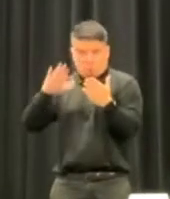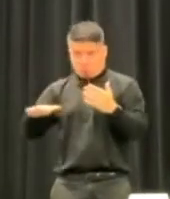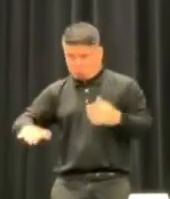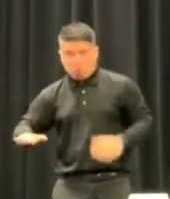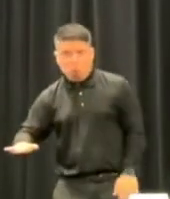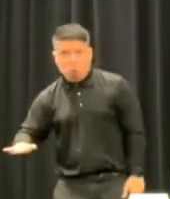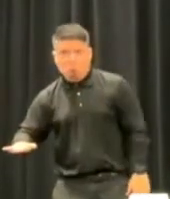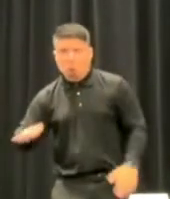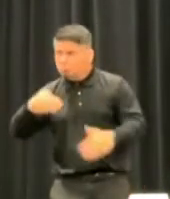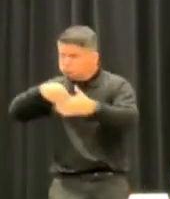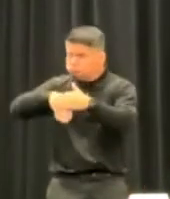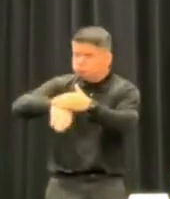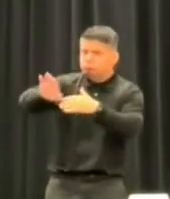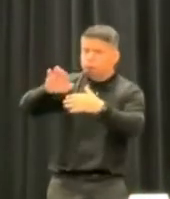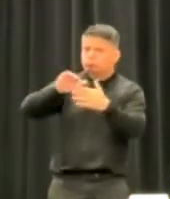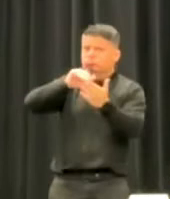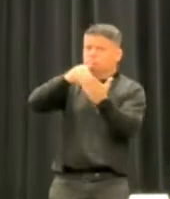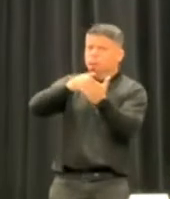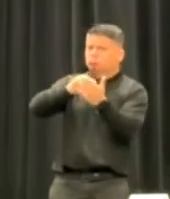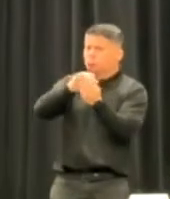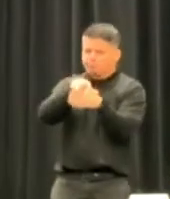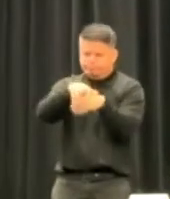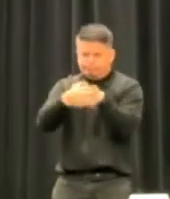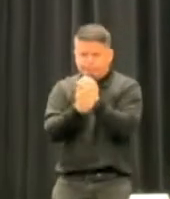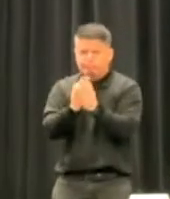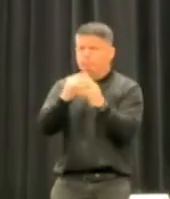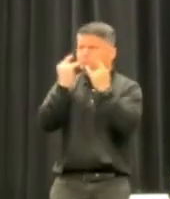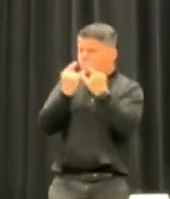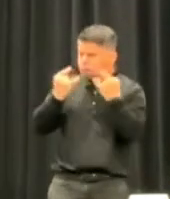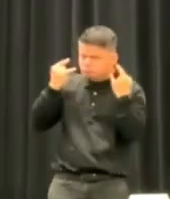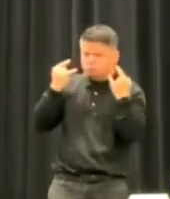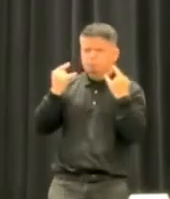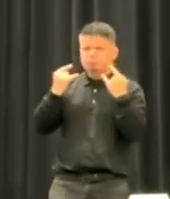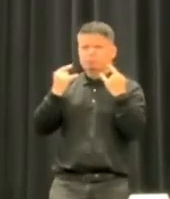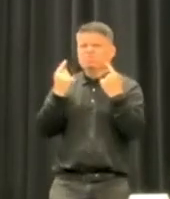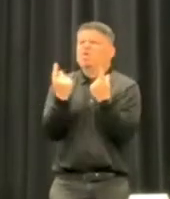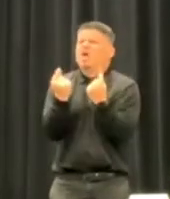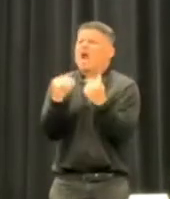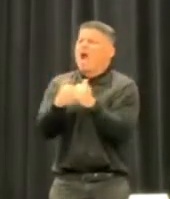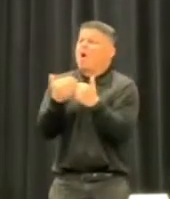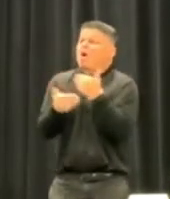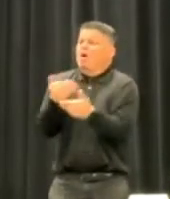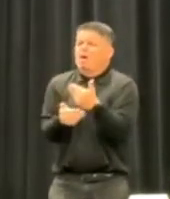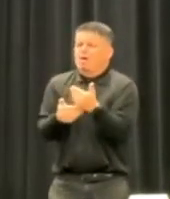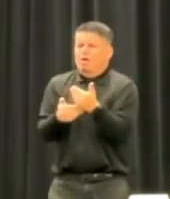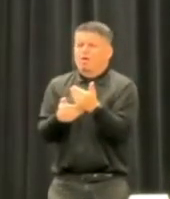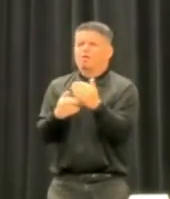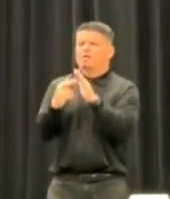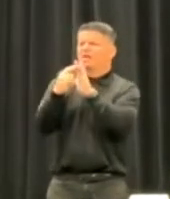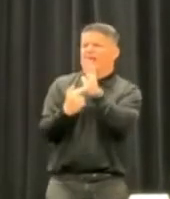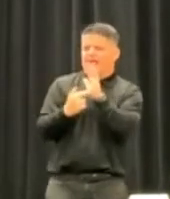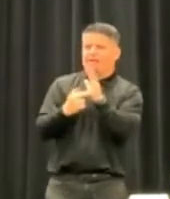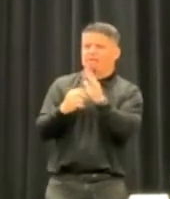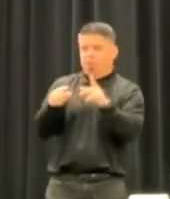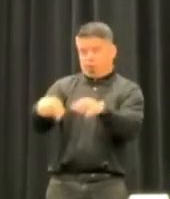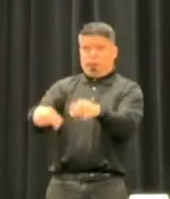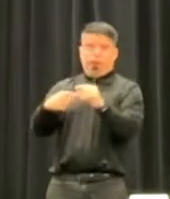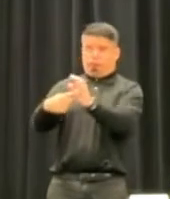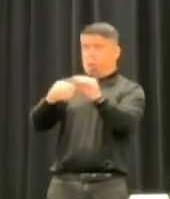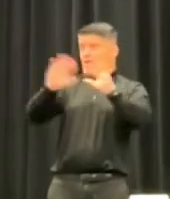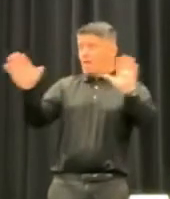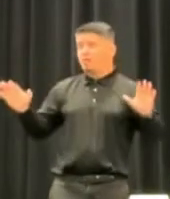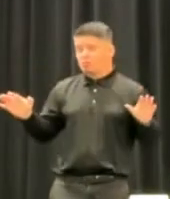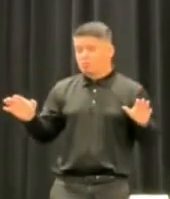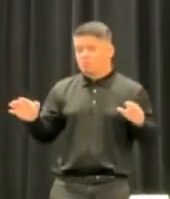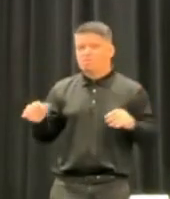limpieza académica de interacción con los estudiantes que van a tener no solamente eso sino que ha coordinado